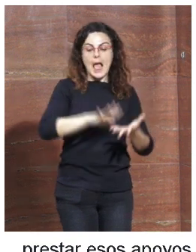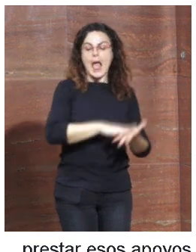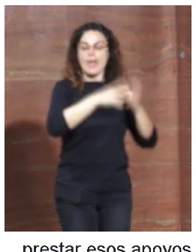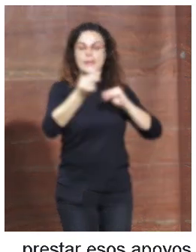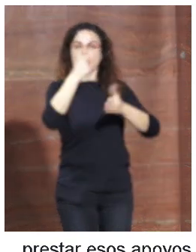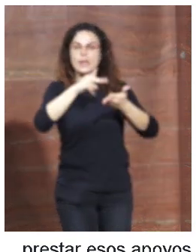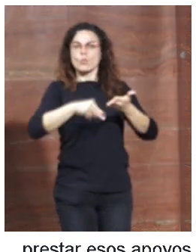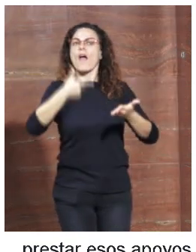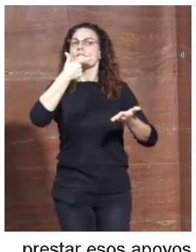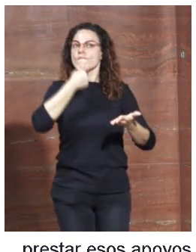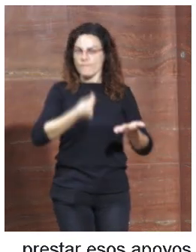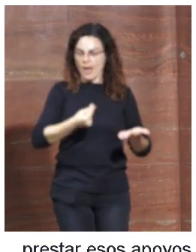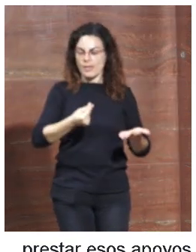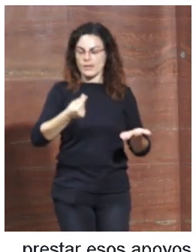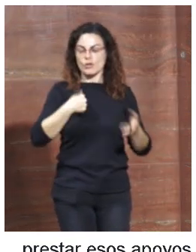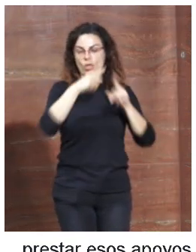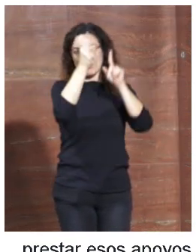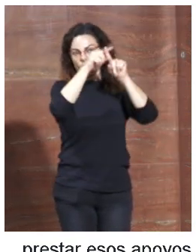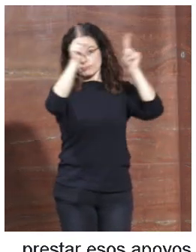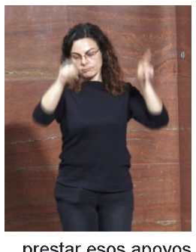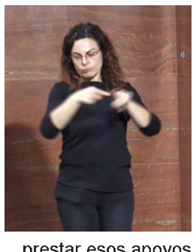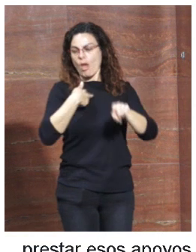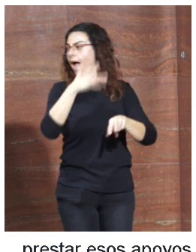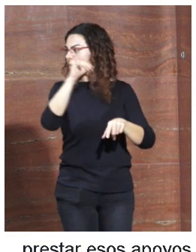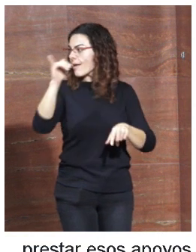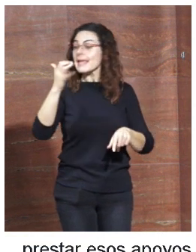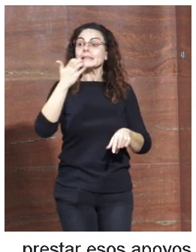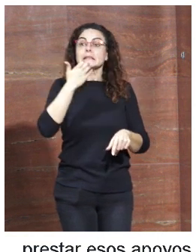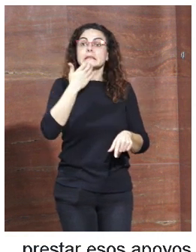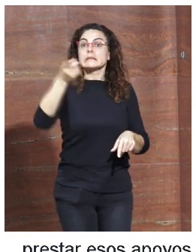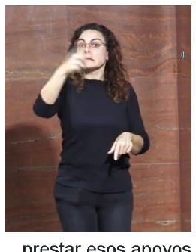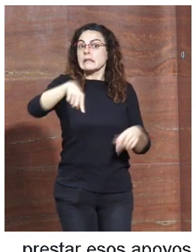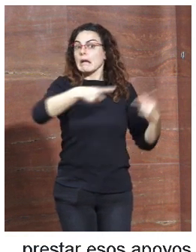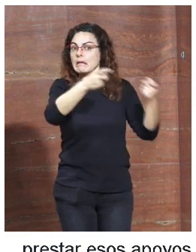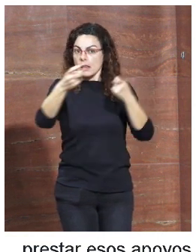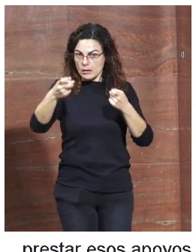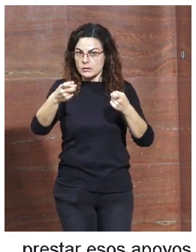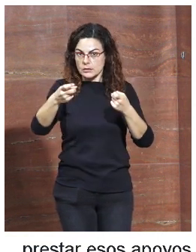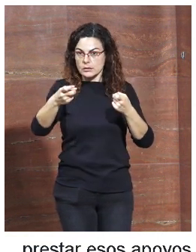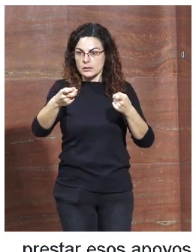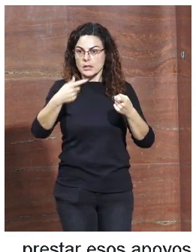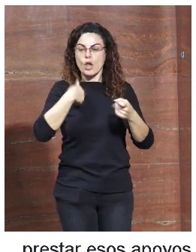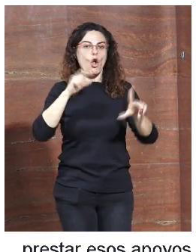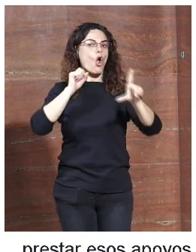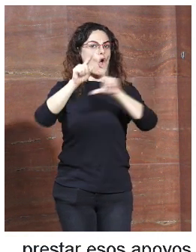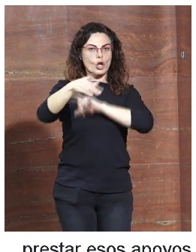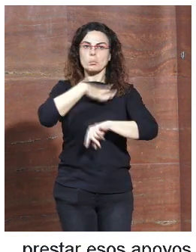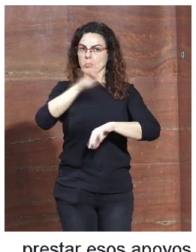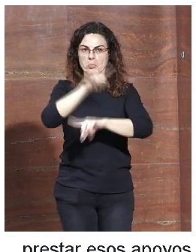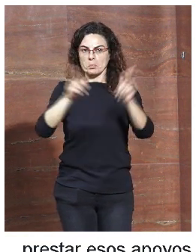lectura fácil. Yo os he traído las carátulas, pero bueno, yo las tengo. Si alguna la necesita, pues yo os las envío por correo sin